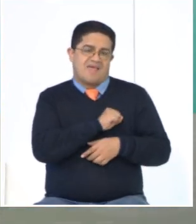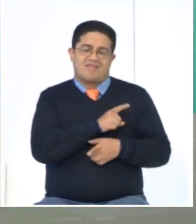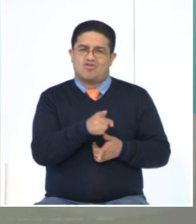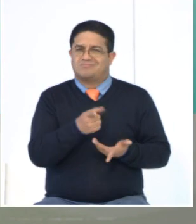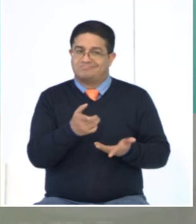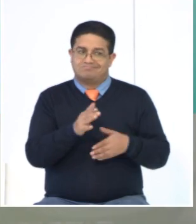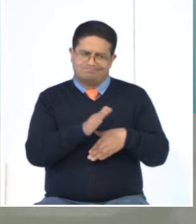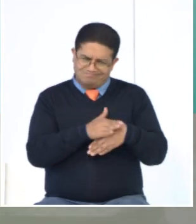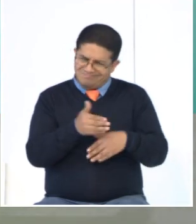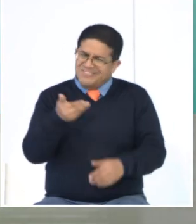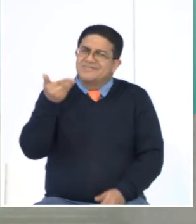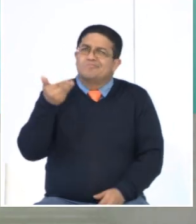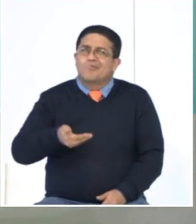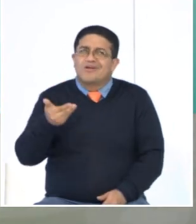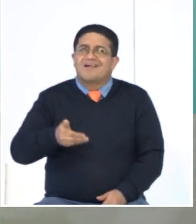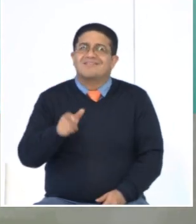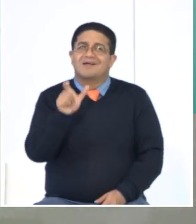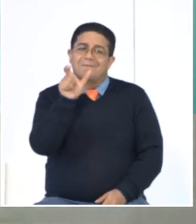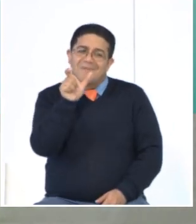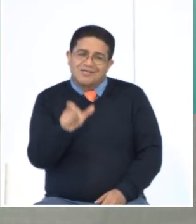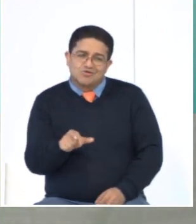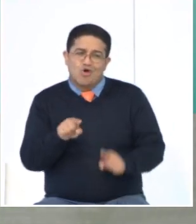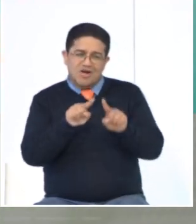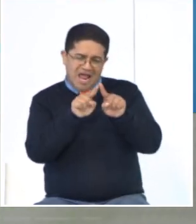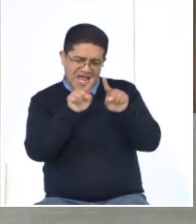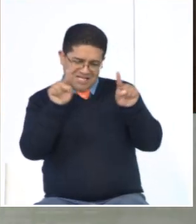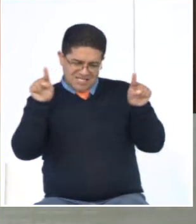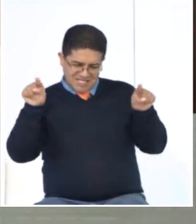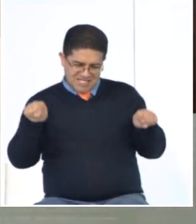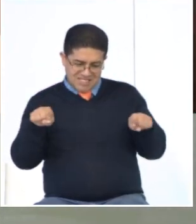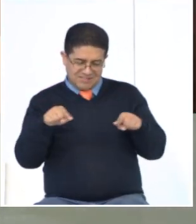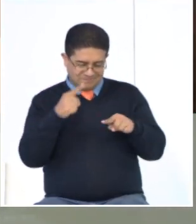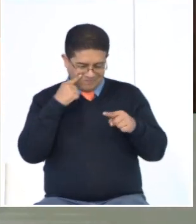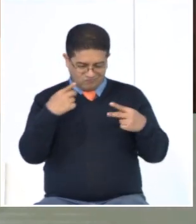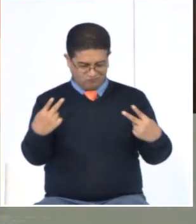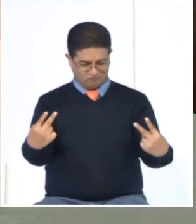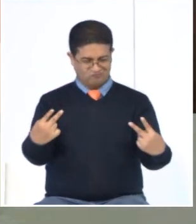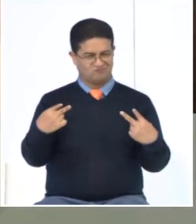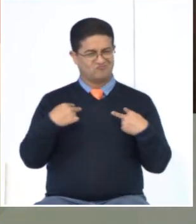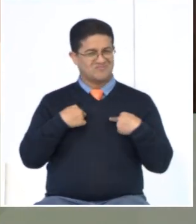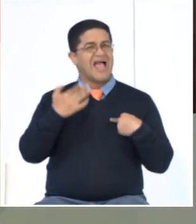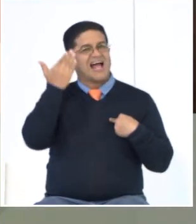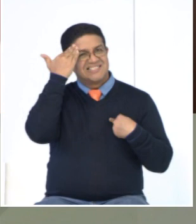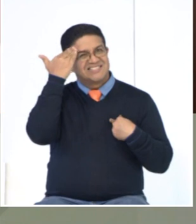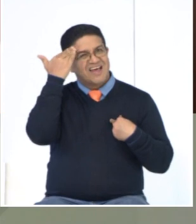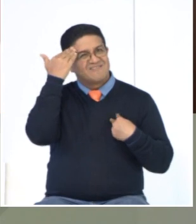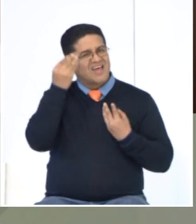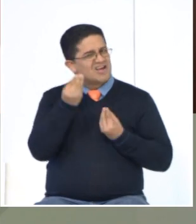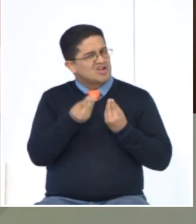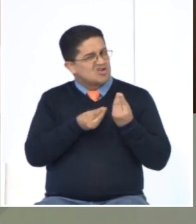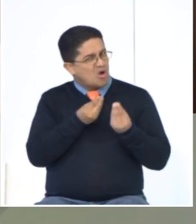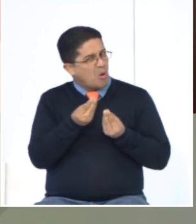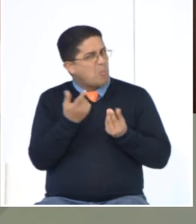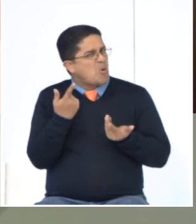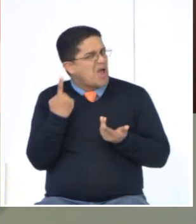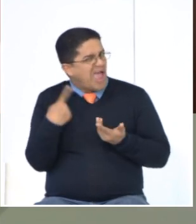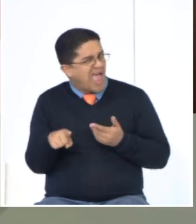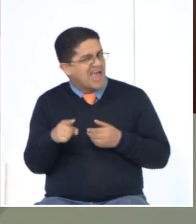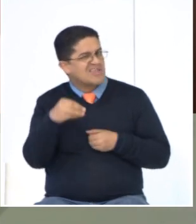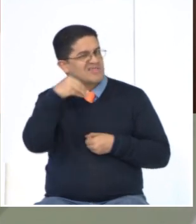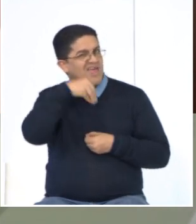es vital que ese paciente recibiera ese estudio, o sea, les realizara el estudio para poder saber en qué nos estamos encontrando. Si